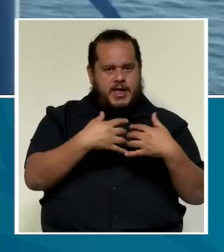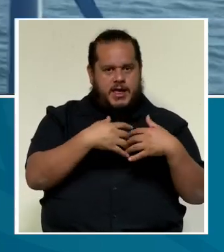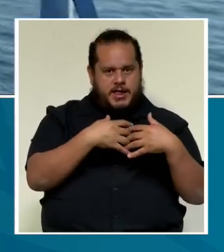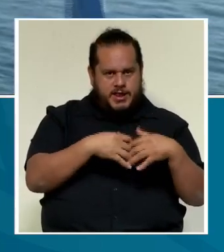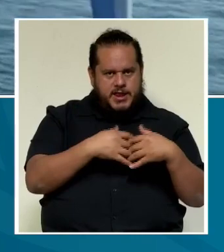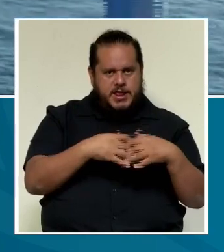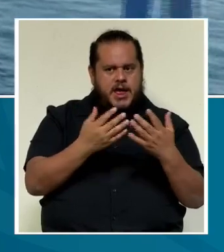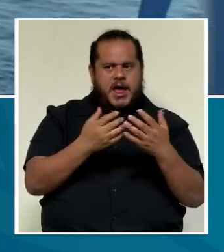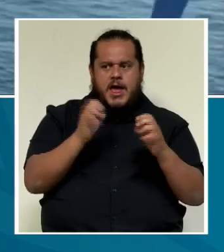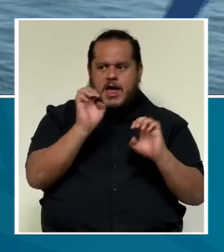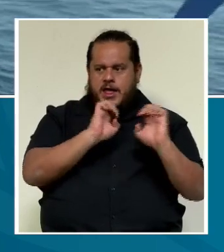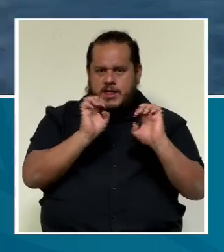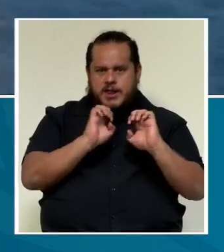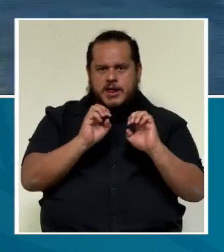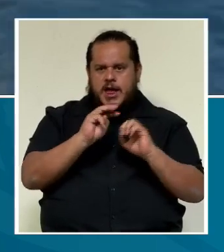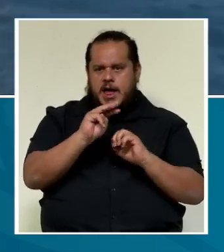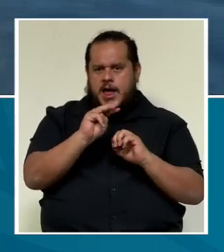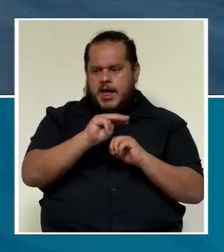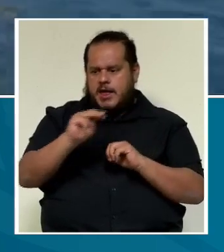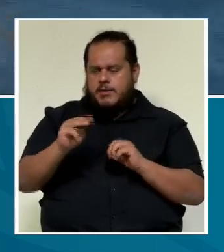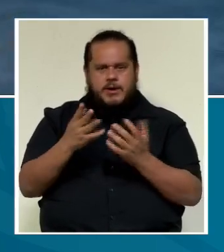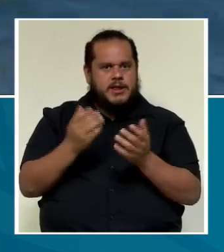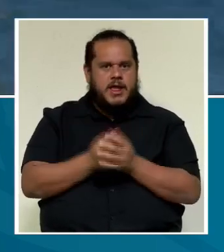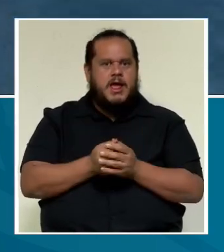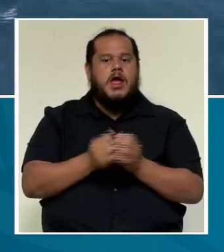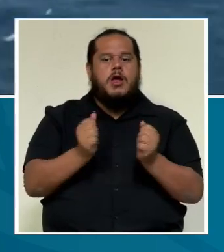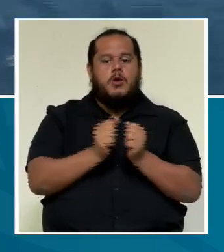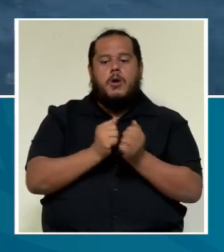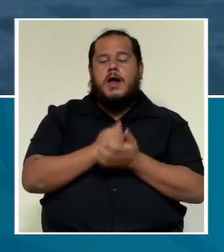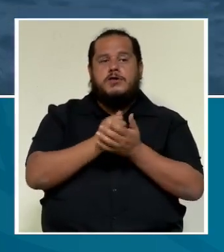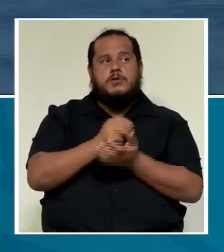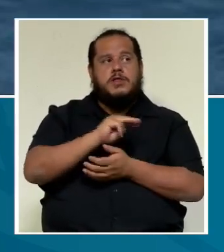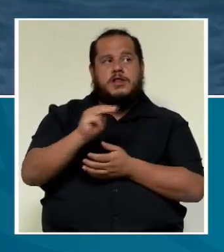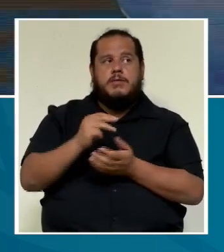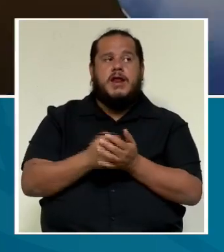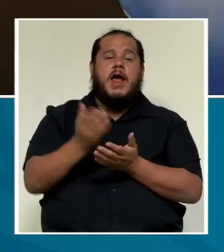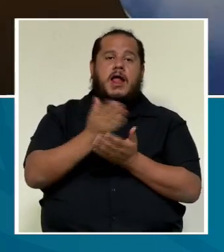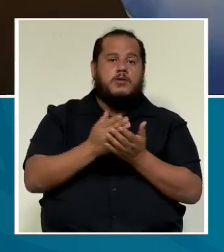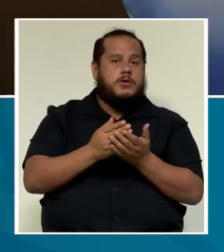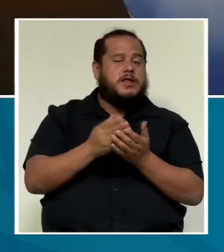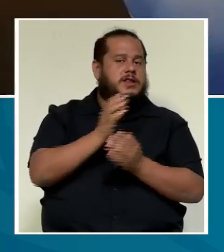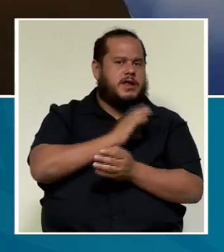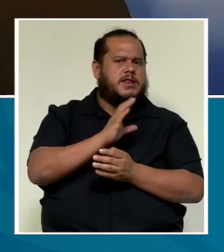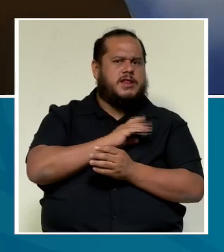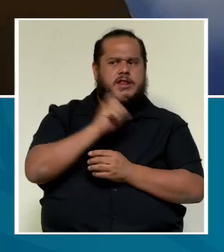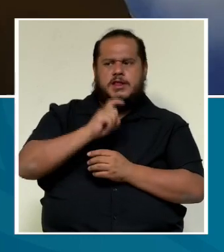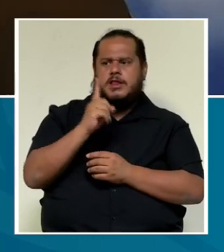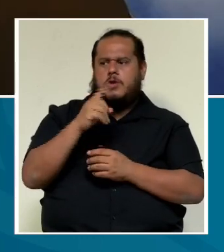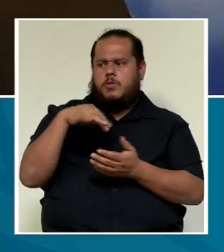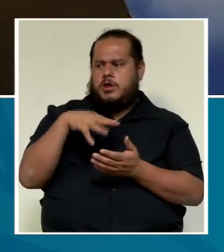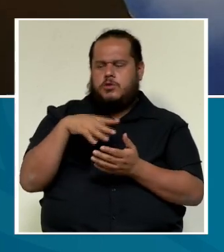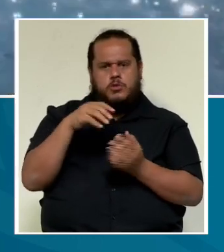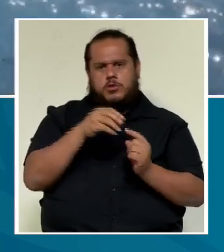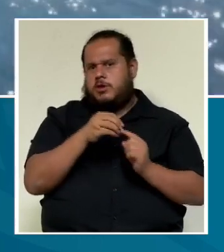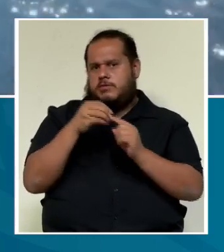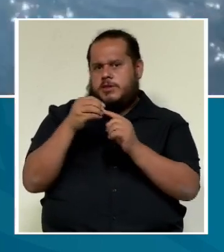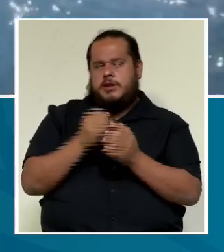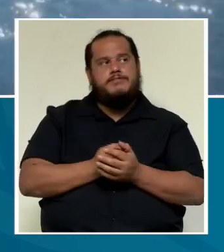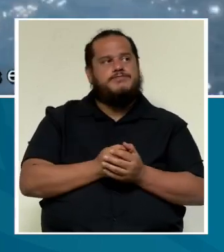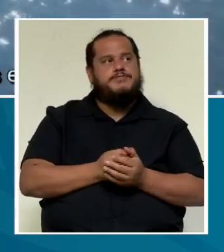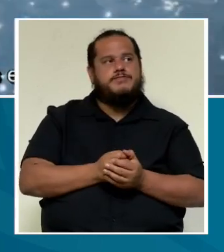generación de una planta eólica convencional, pero llevado al mar, con algunas características particulares que merecen un estudio especial.